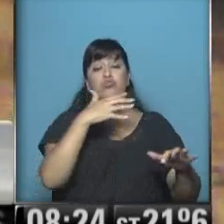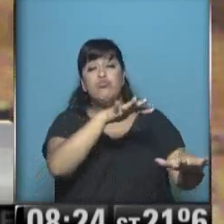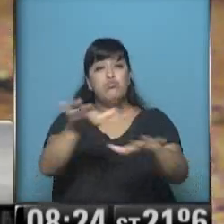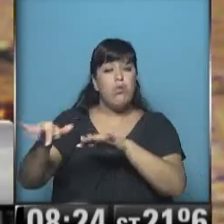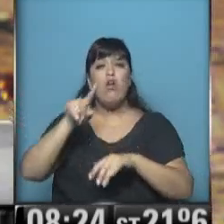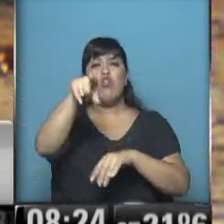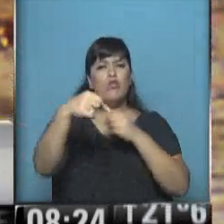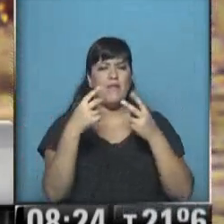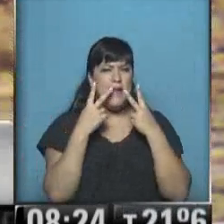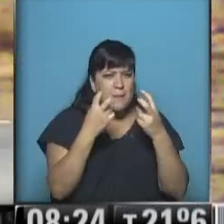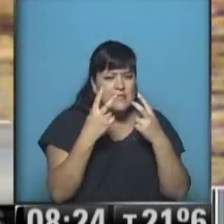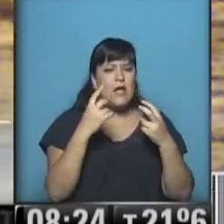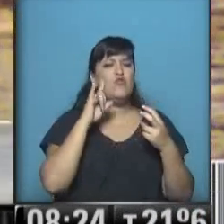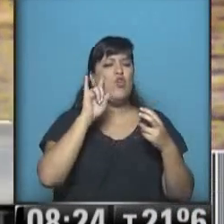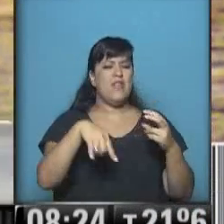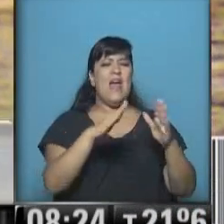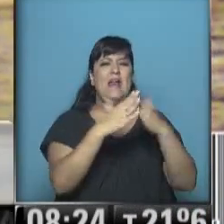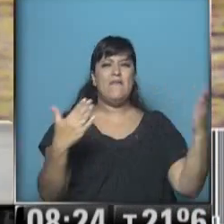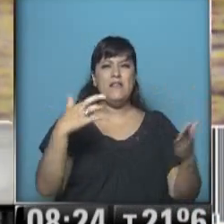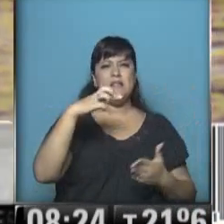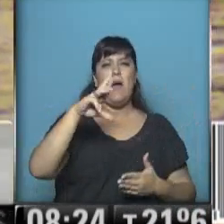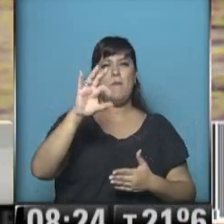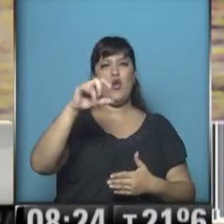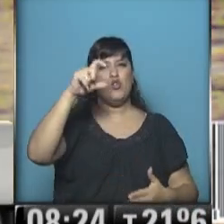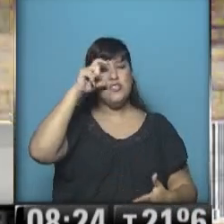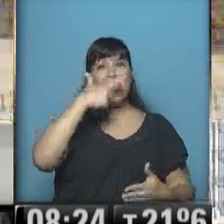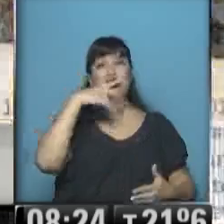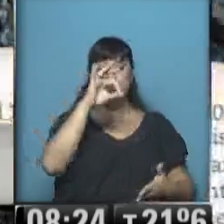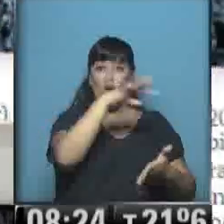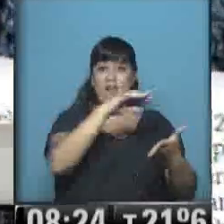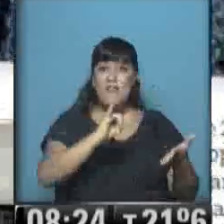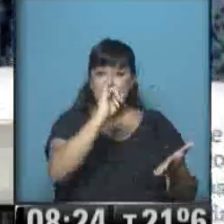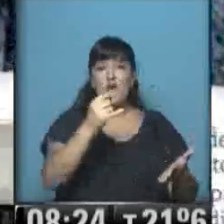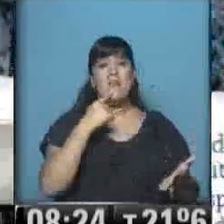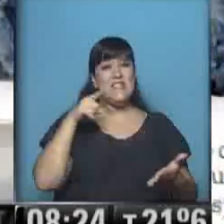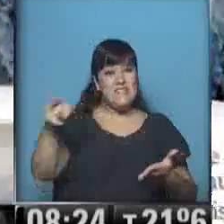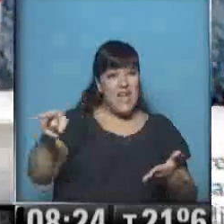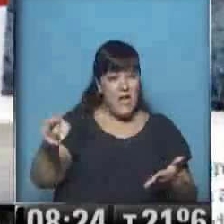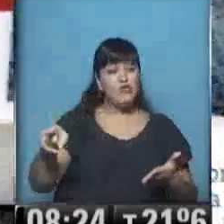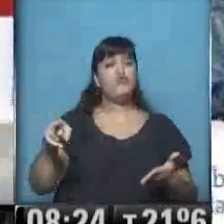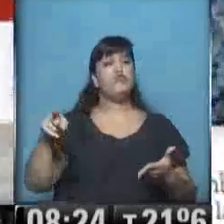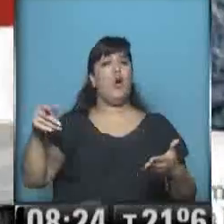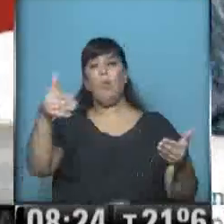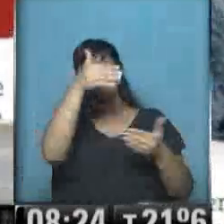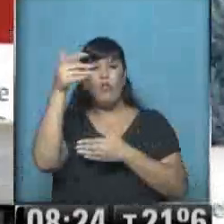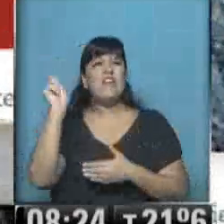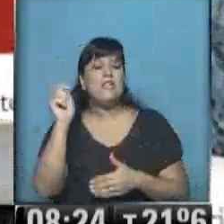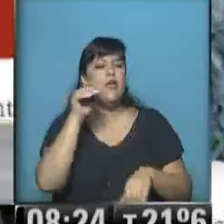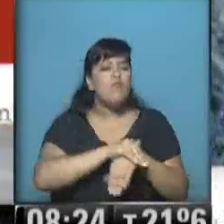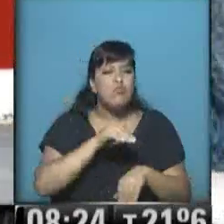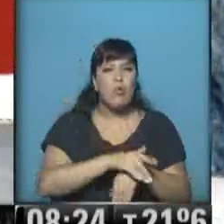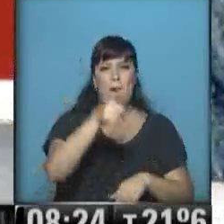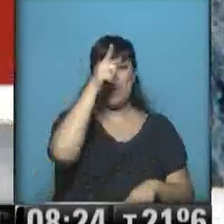una investigación de la revista Proceso. El informe reveló que el ataque fue orquestado y ejecutado por la policía con